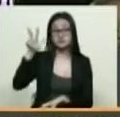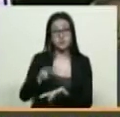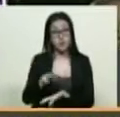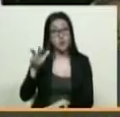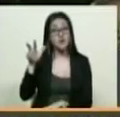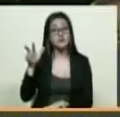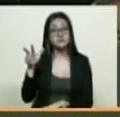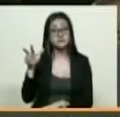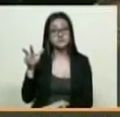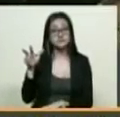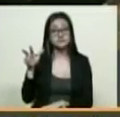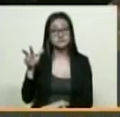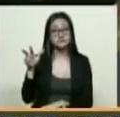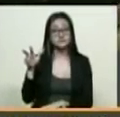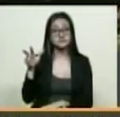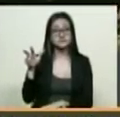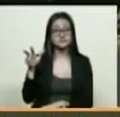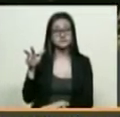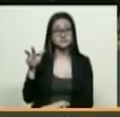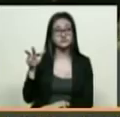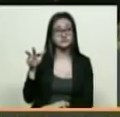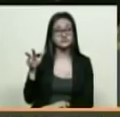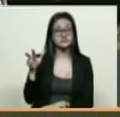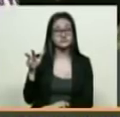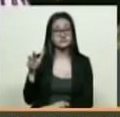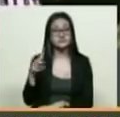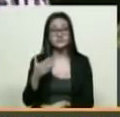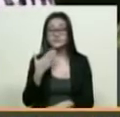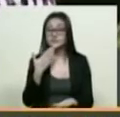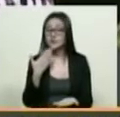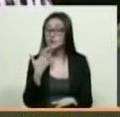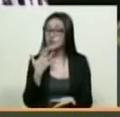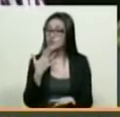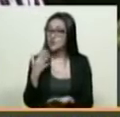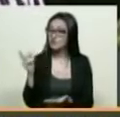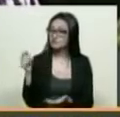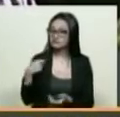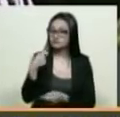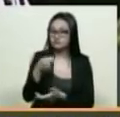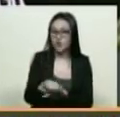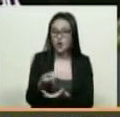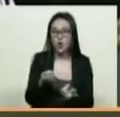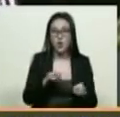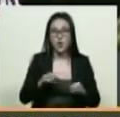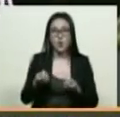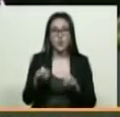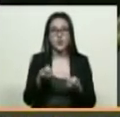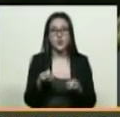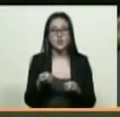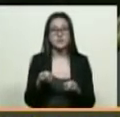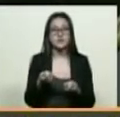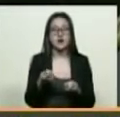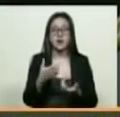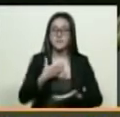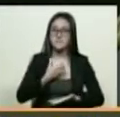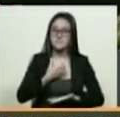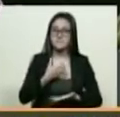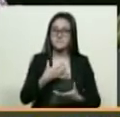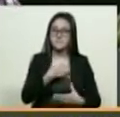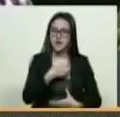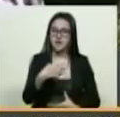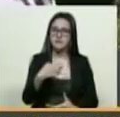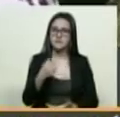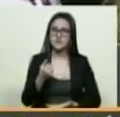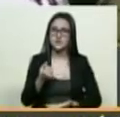que, por ejemplo, las gratificaciones económicas que están incluidas en los premios